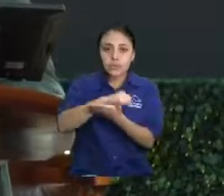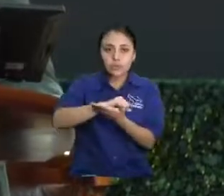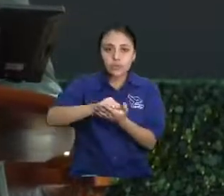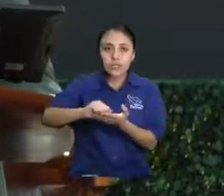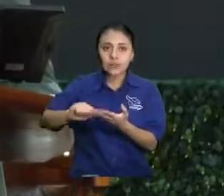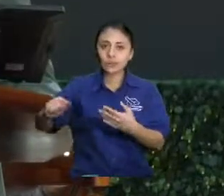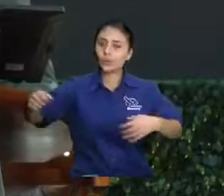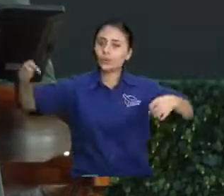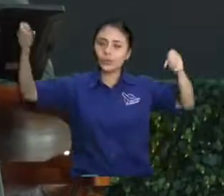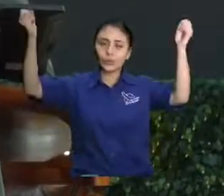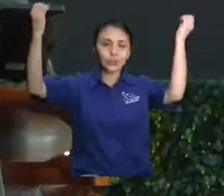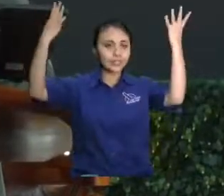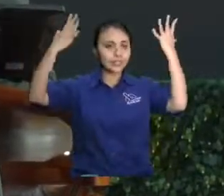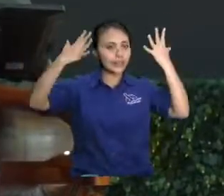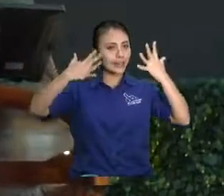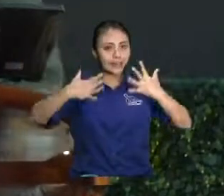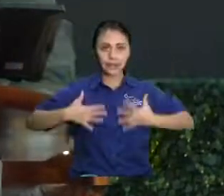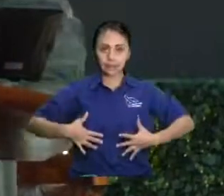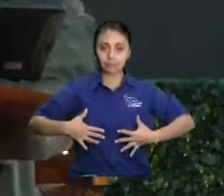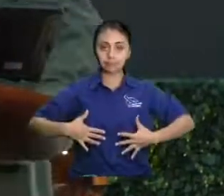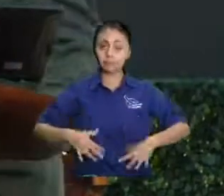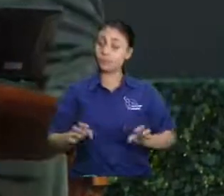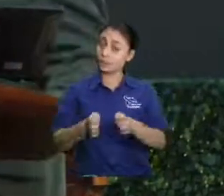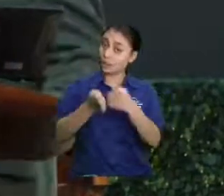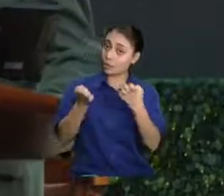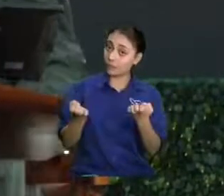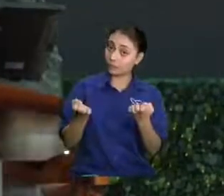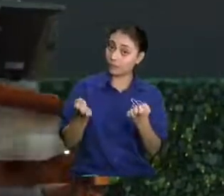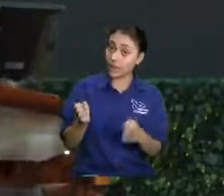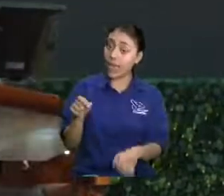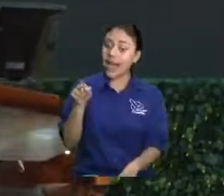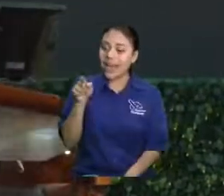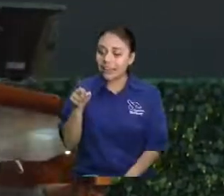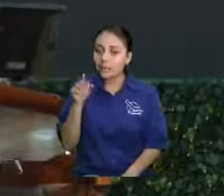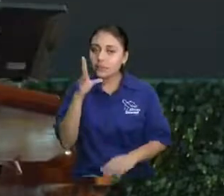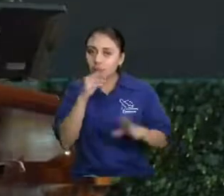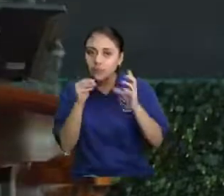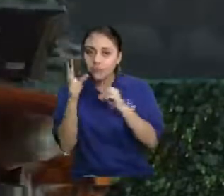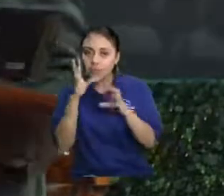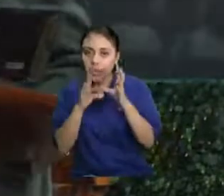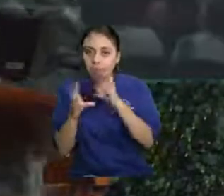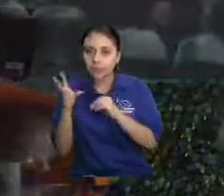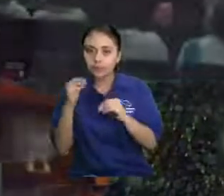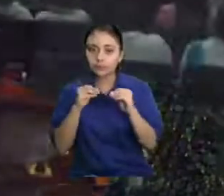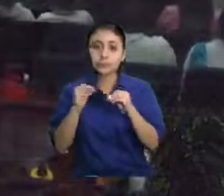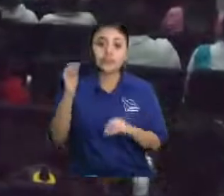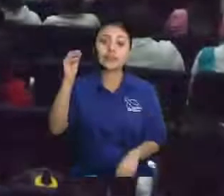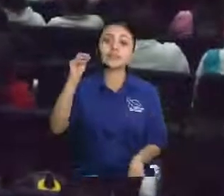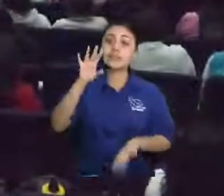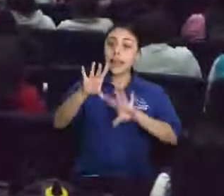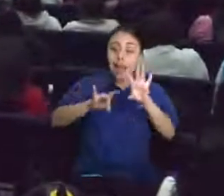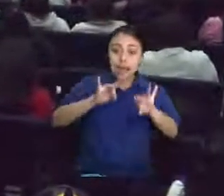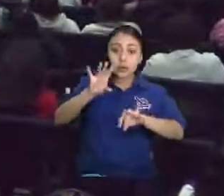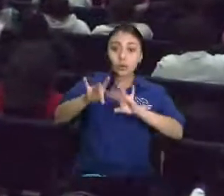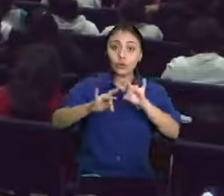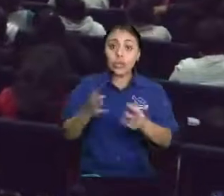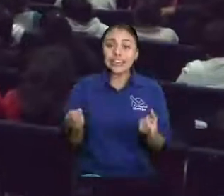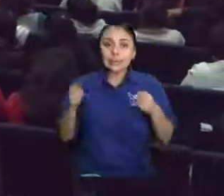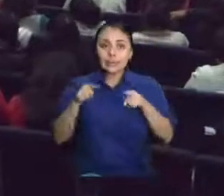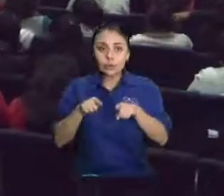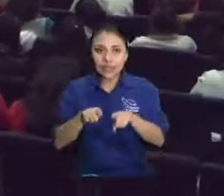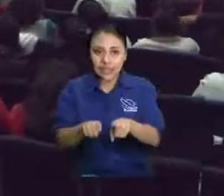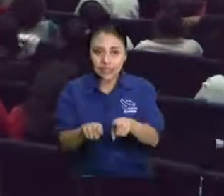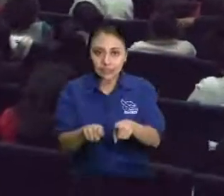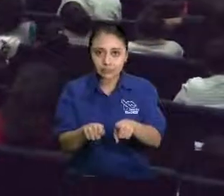carne. Entonces él está refiriéndose a un evento que pasó hace 2000 años y Job también. Entonces hace 2000 años